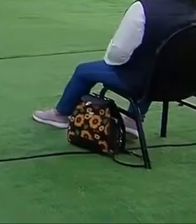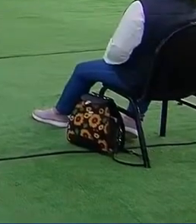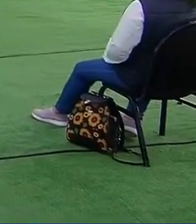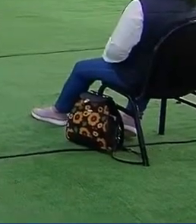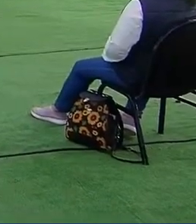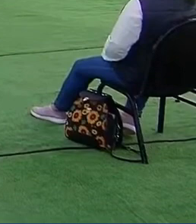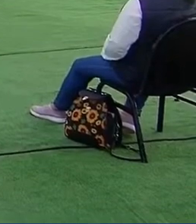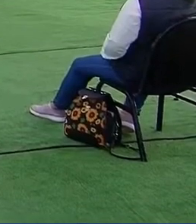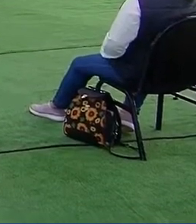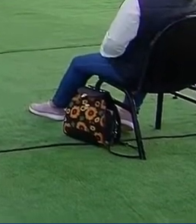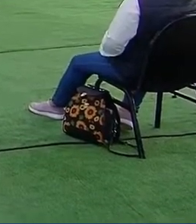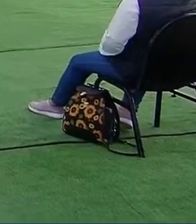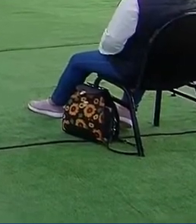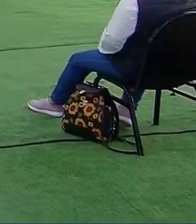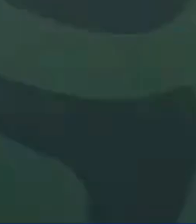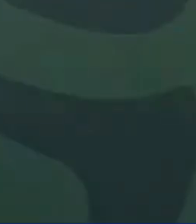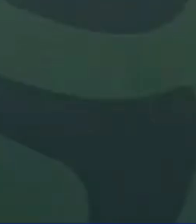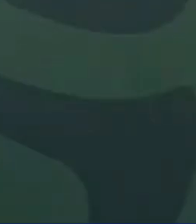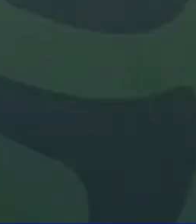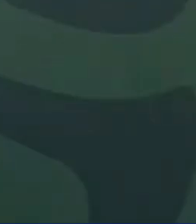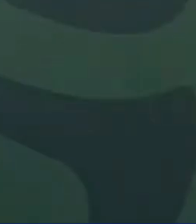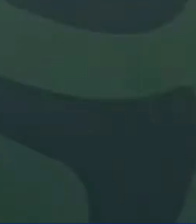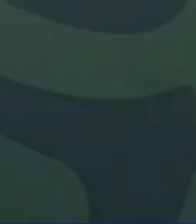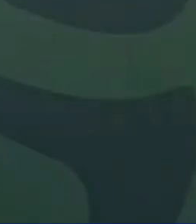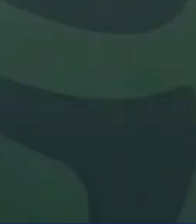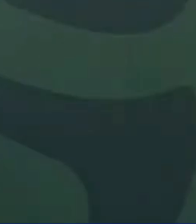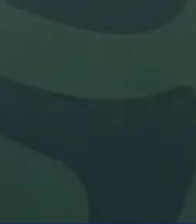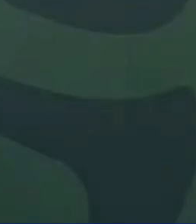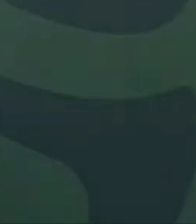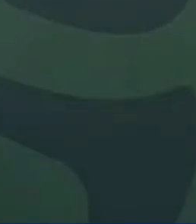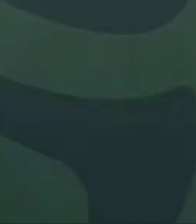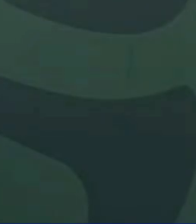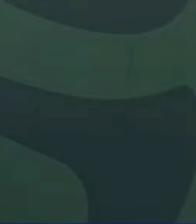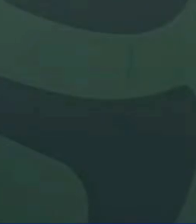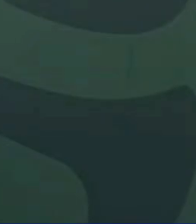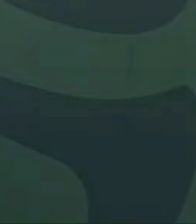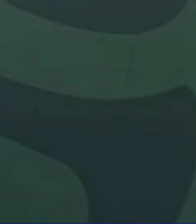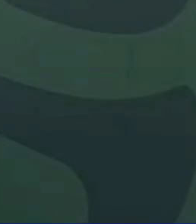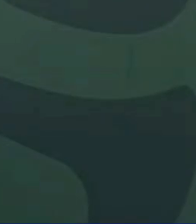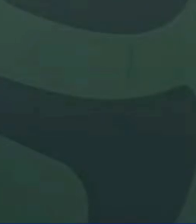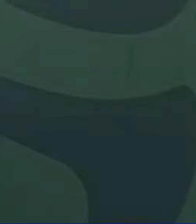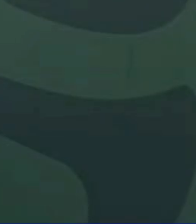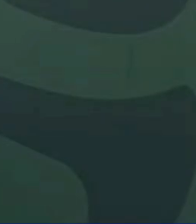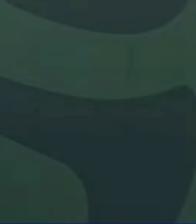en la frontera más del 100%, más del doble.